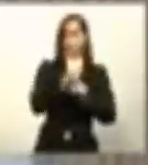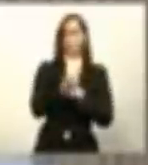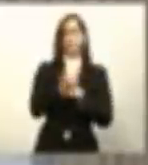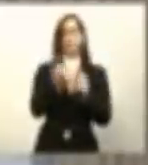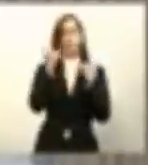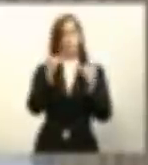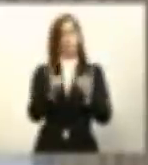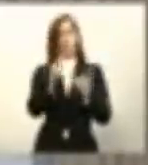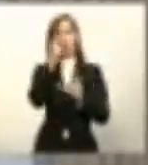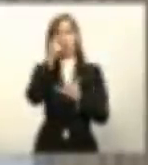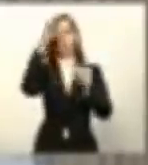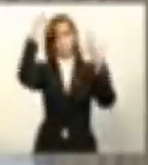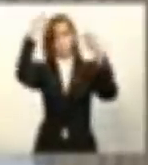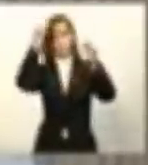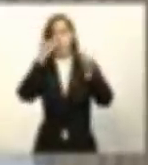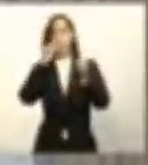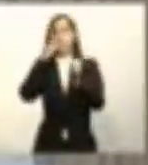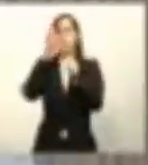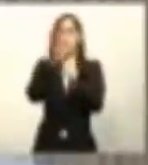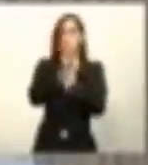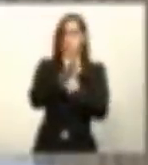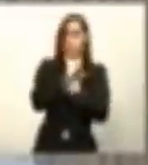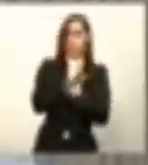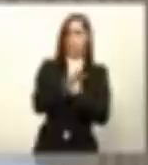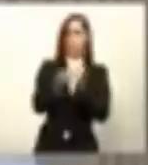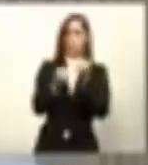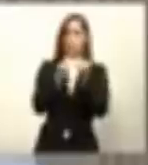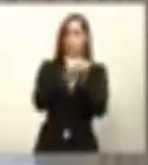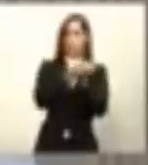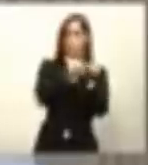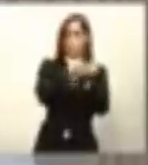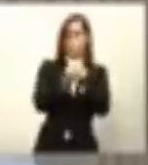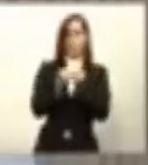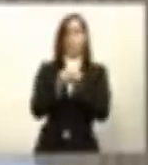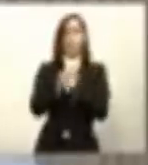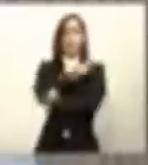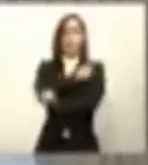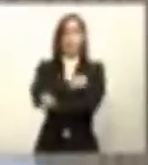a cooperar en la construcción de hospitales